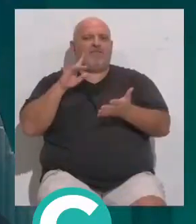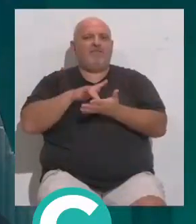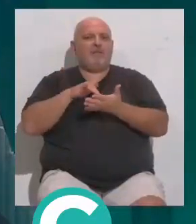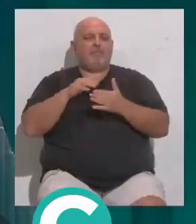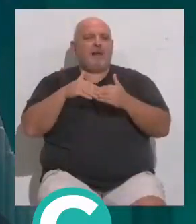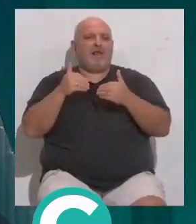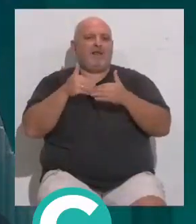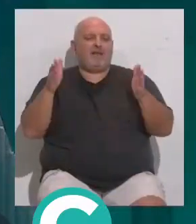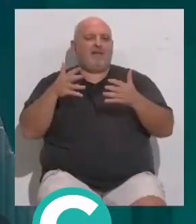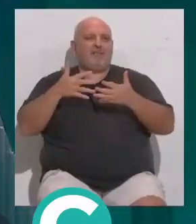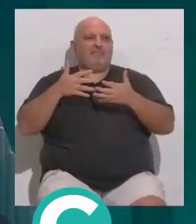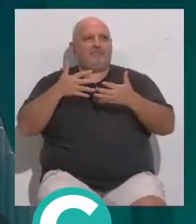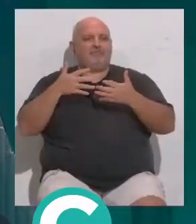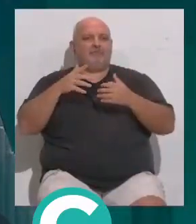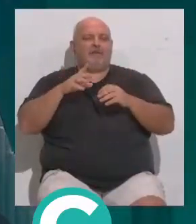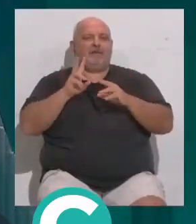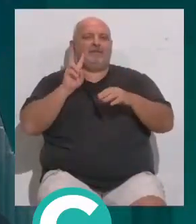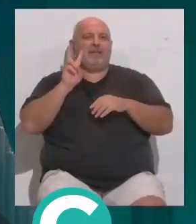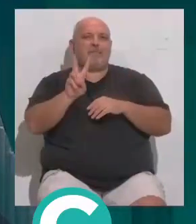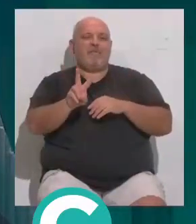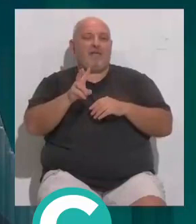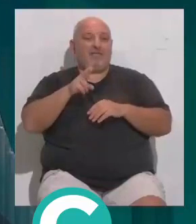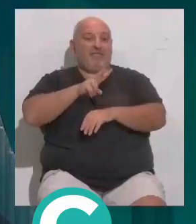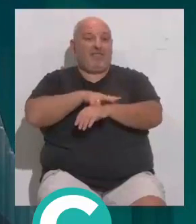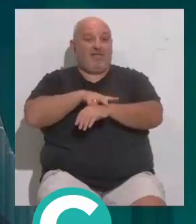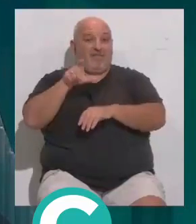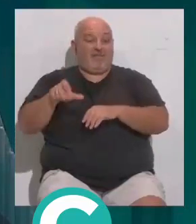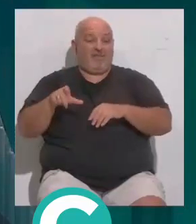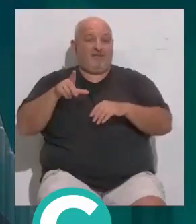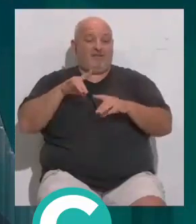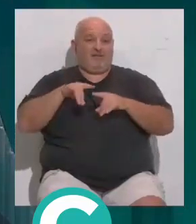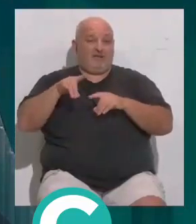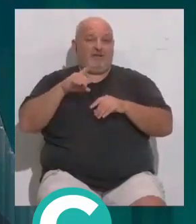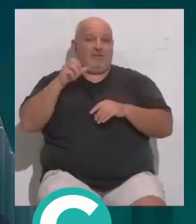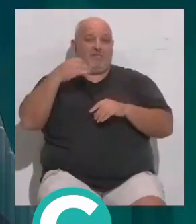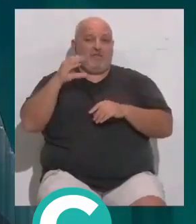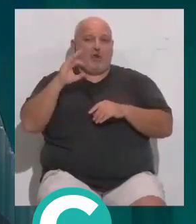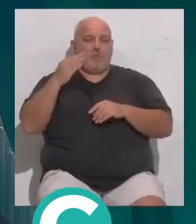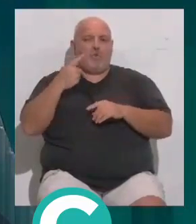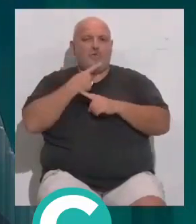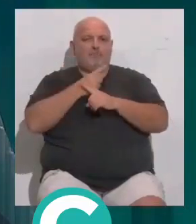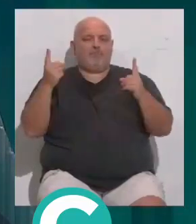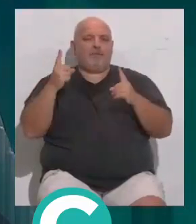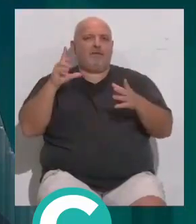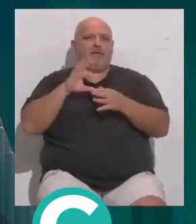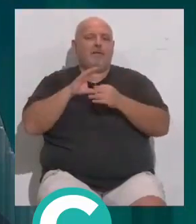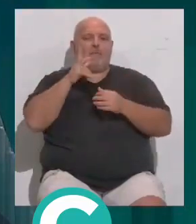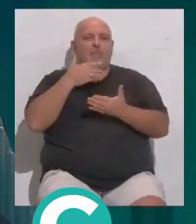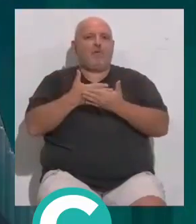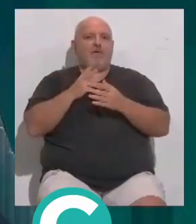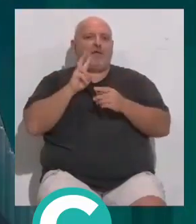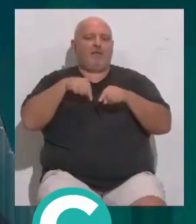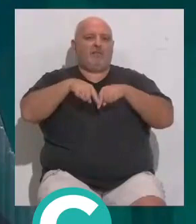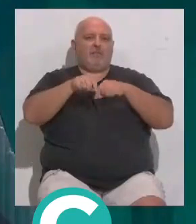para la puesta en funcionamiento del tranvía. La delegada del Gobierno andaluz en Cádiz, Mercedes Colombo, achaca a las pruebas